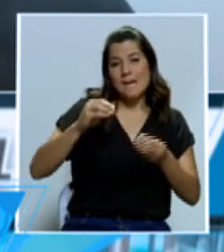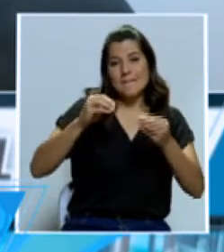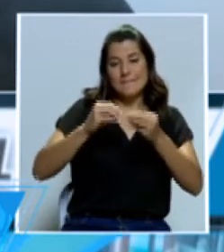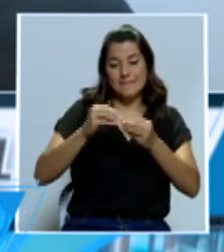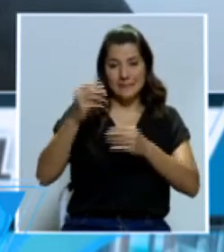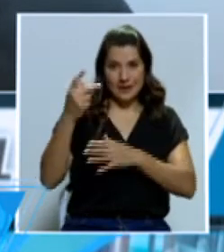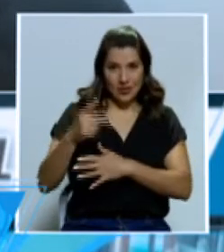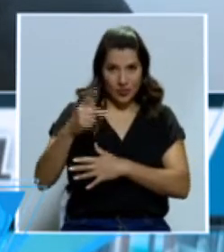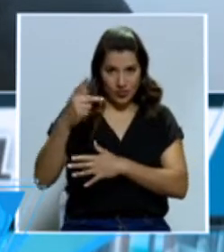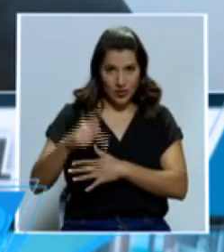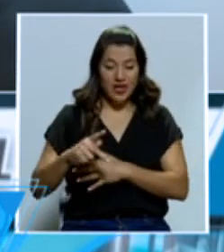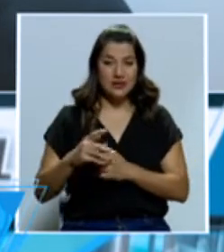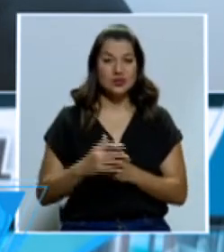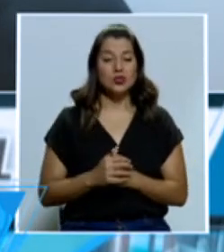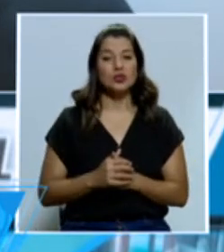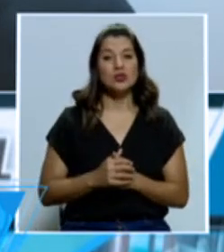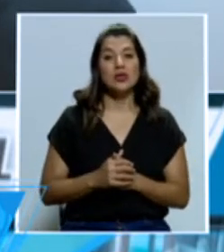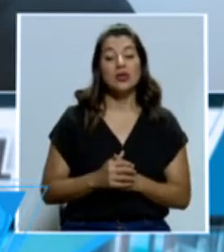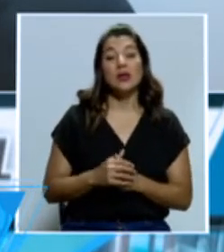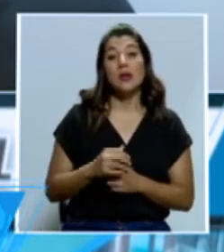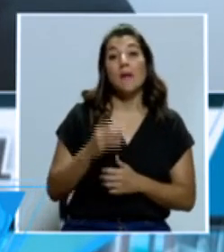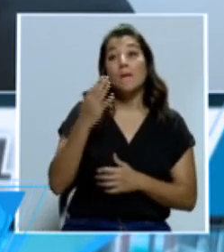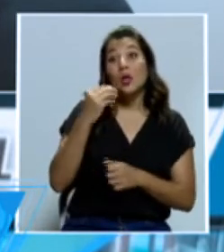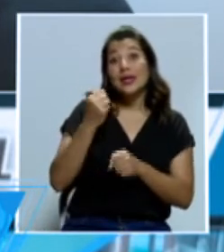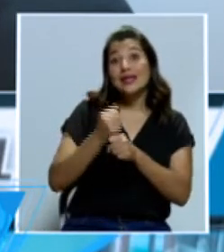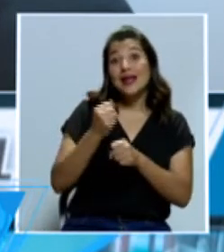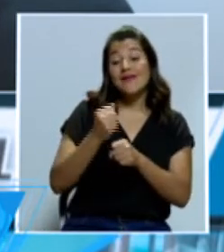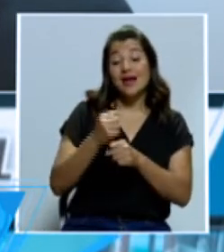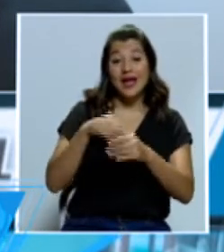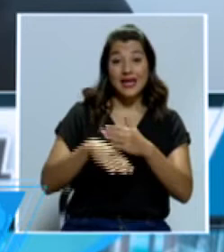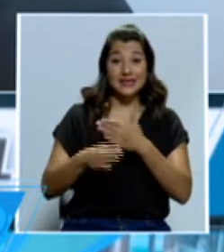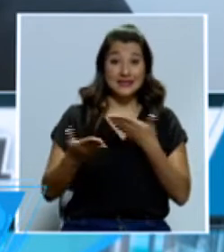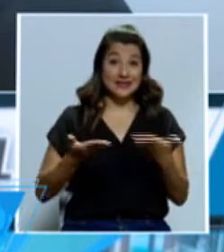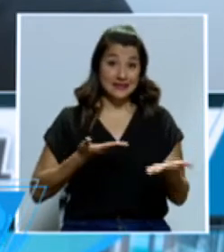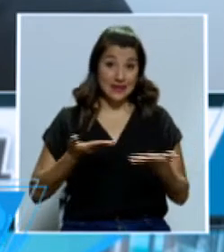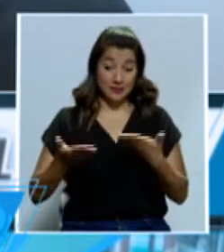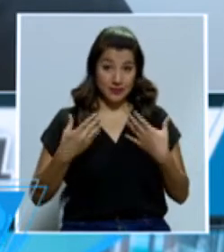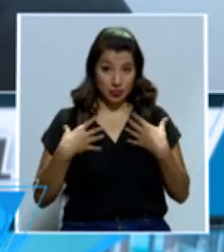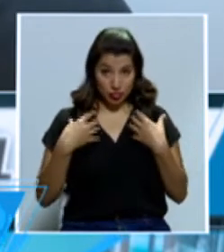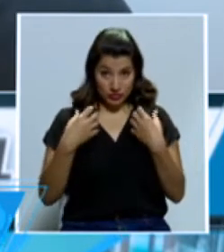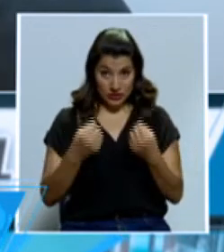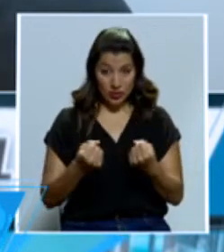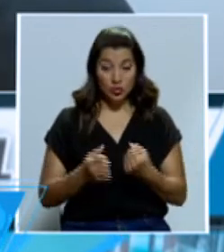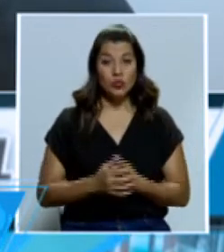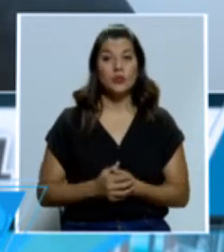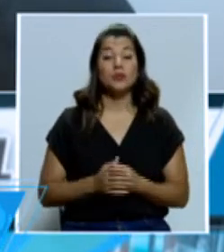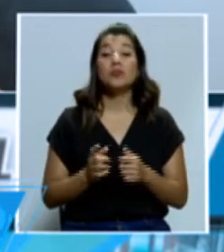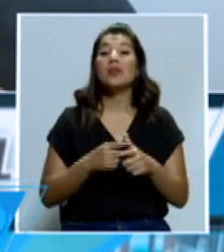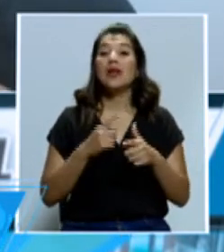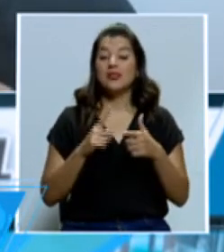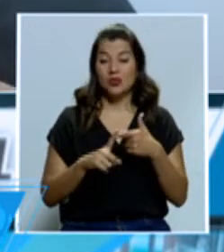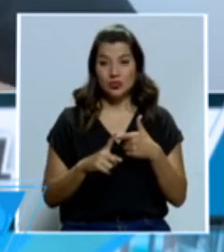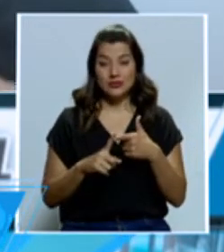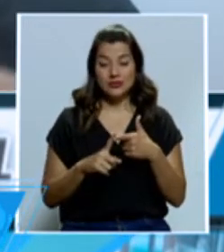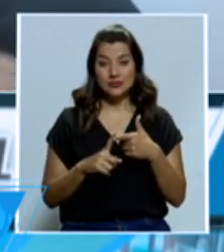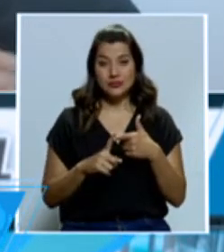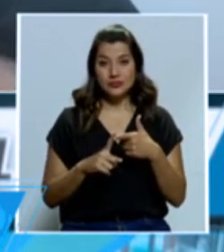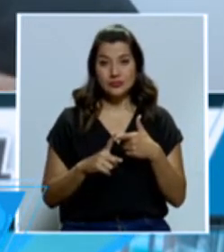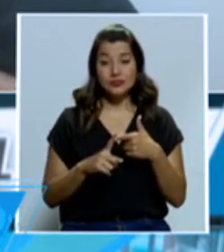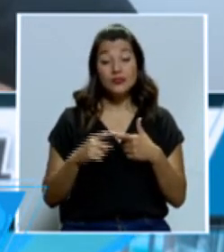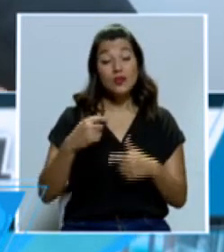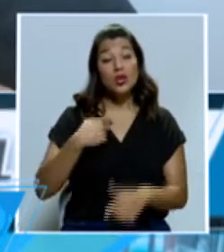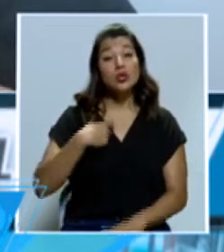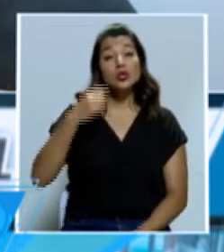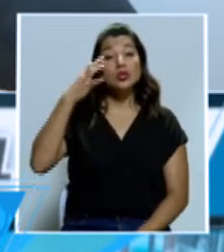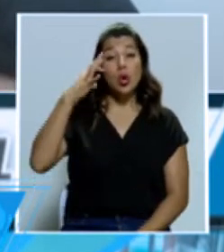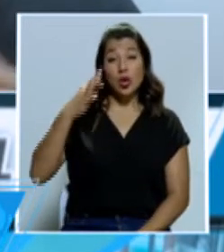a servicios de salud que hoy día están casi a punto de colapsar. Entonces, yo creo